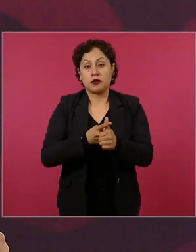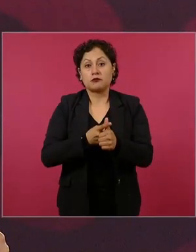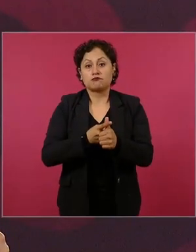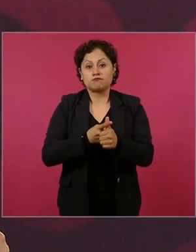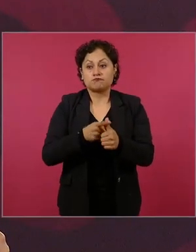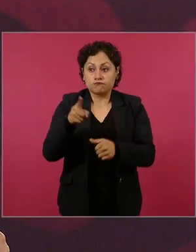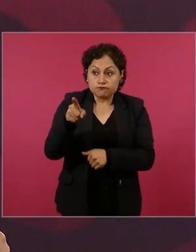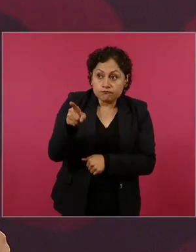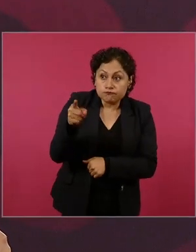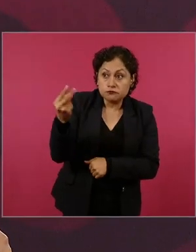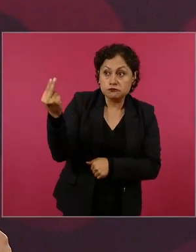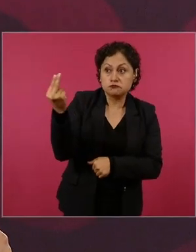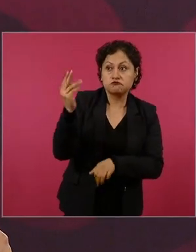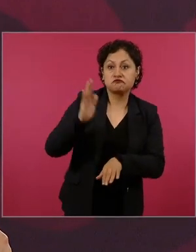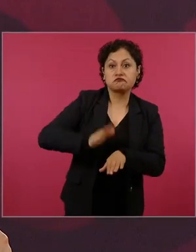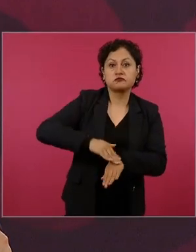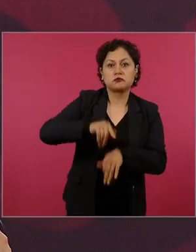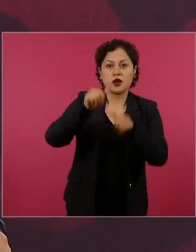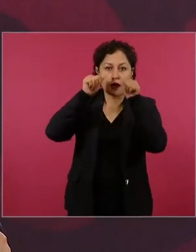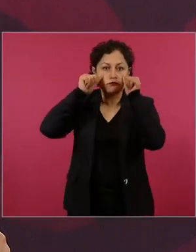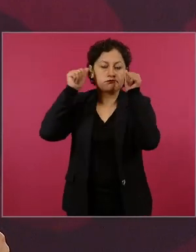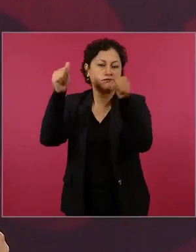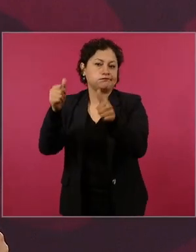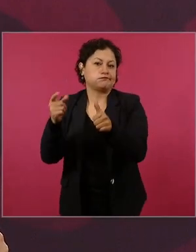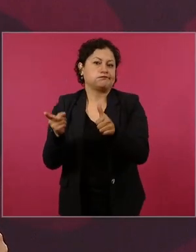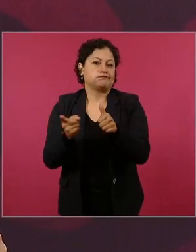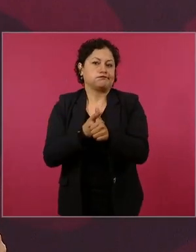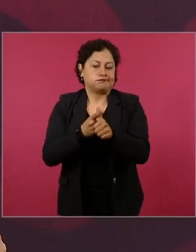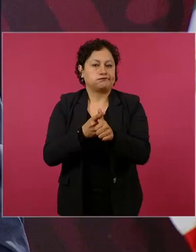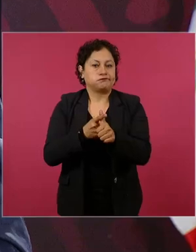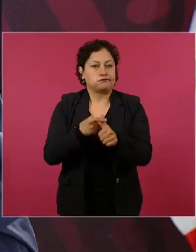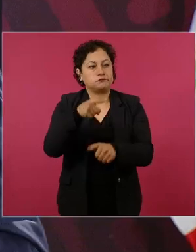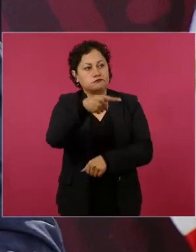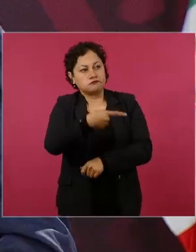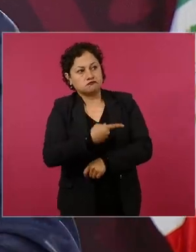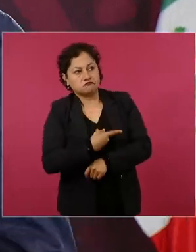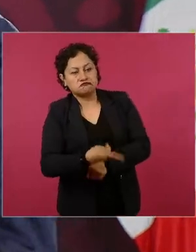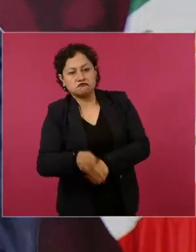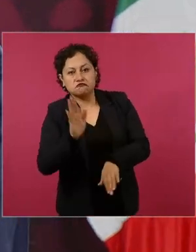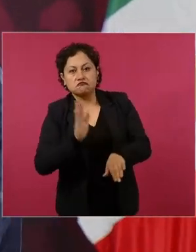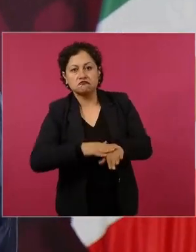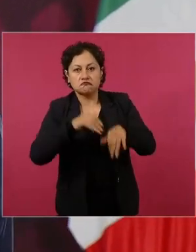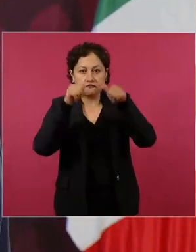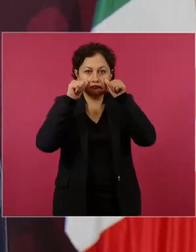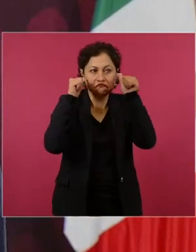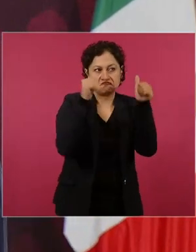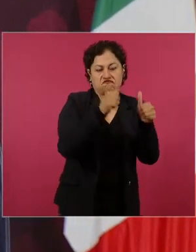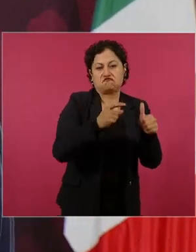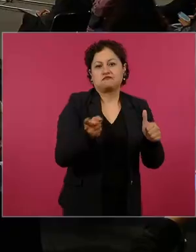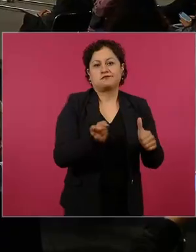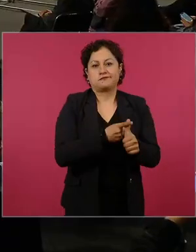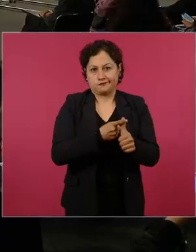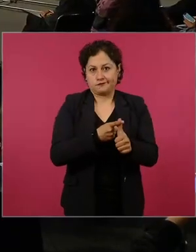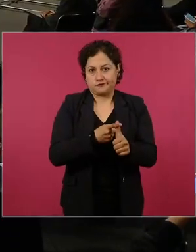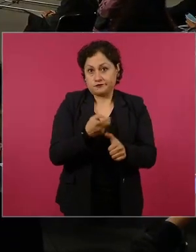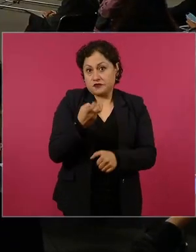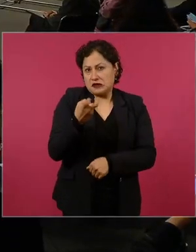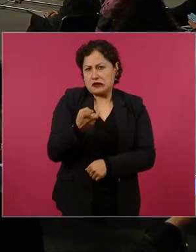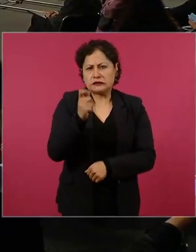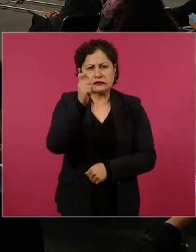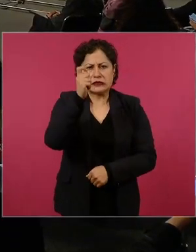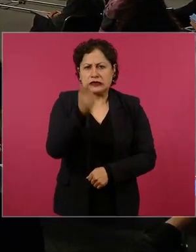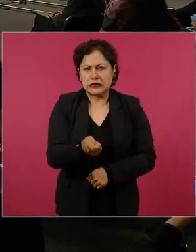más necesitada. Esa es la filosofía, ese es el humanismo mexicano. Y